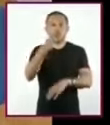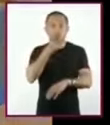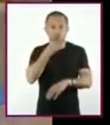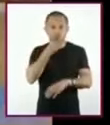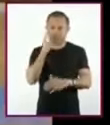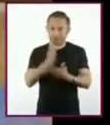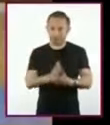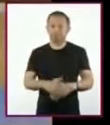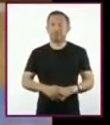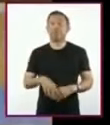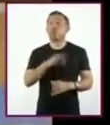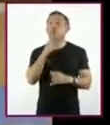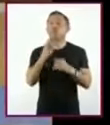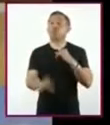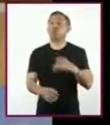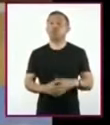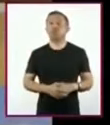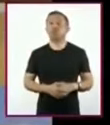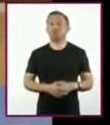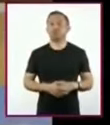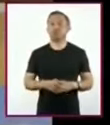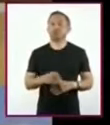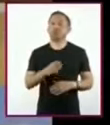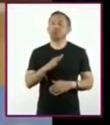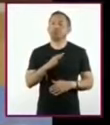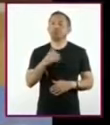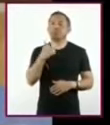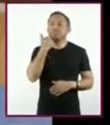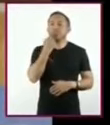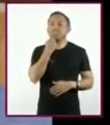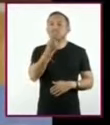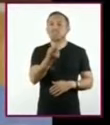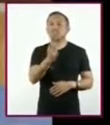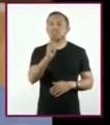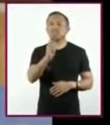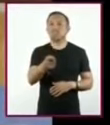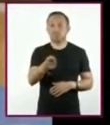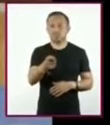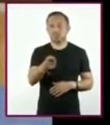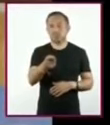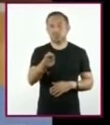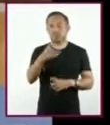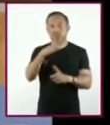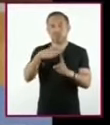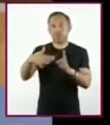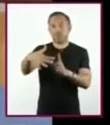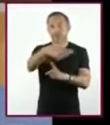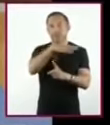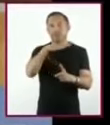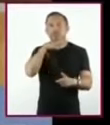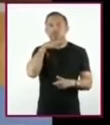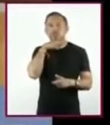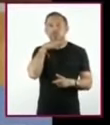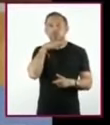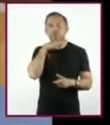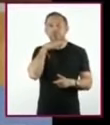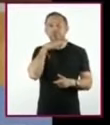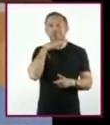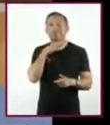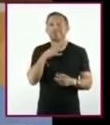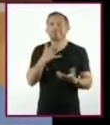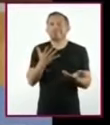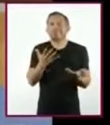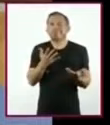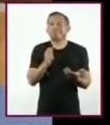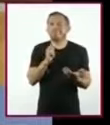conclusión, lo único que podemos decir es que la contaminación ambiental está ligada